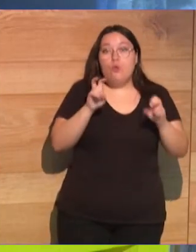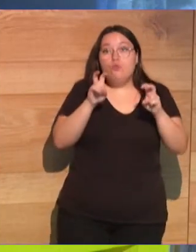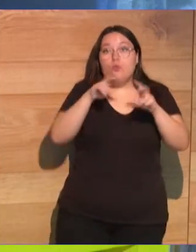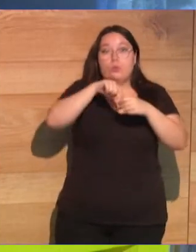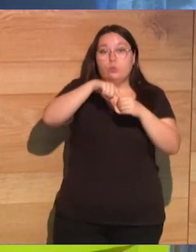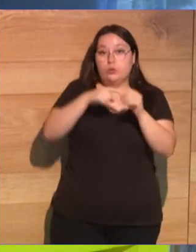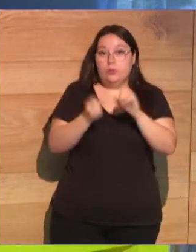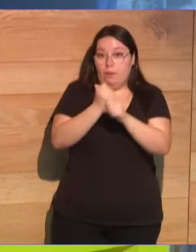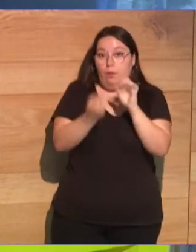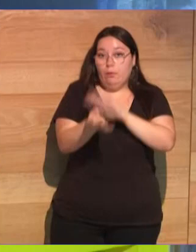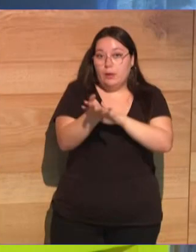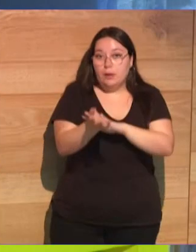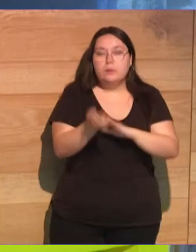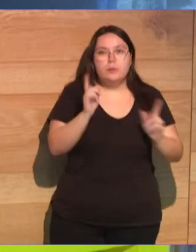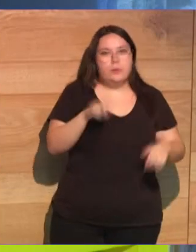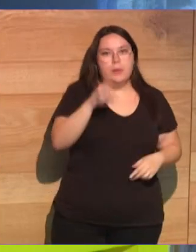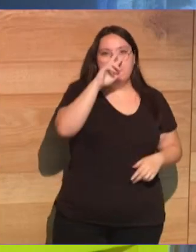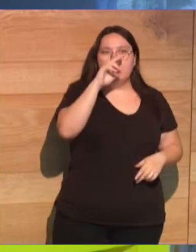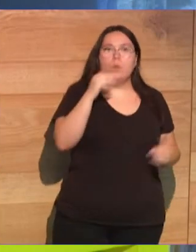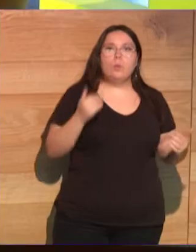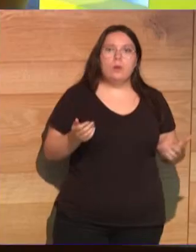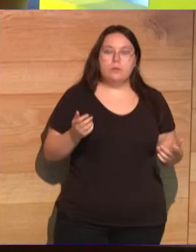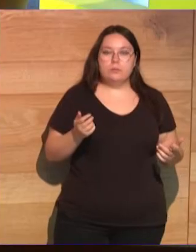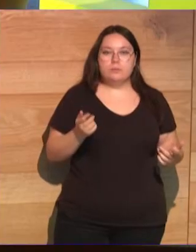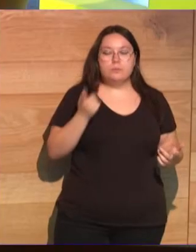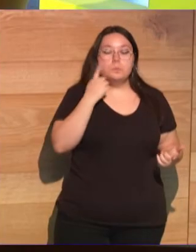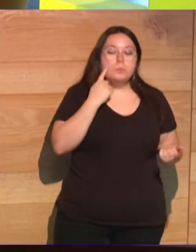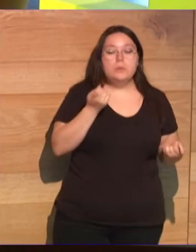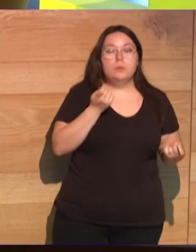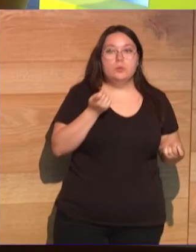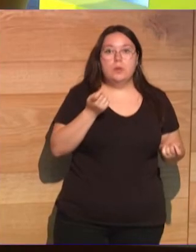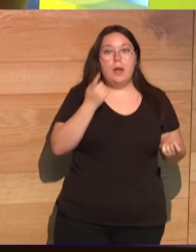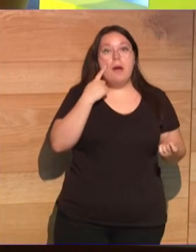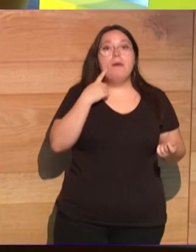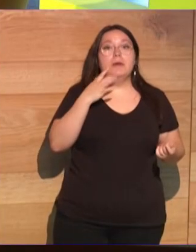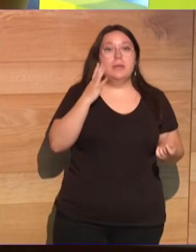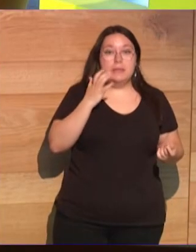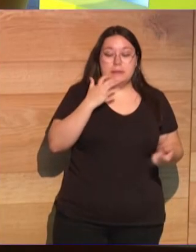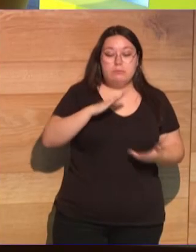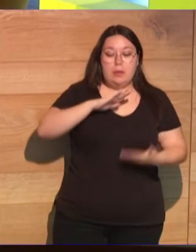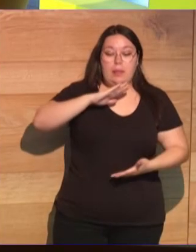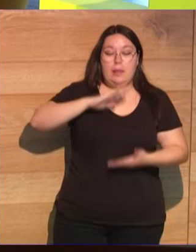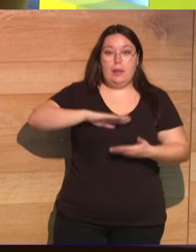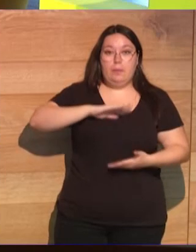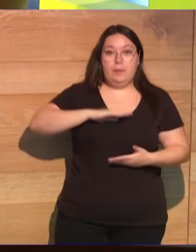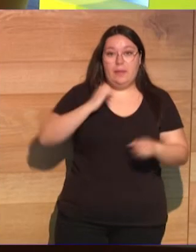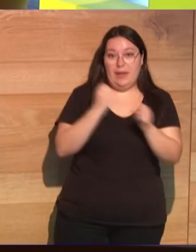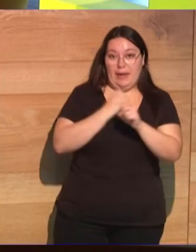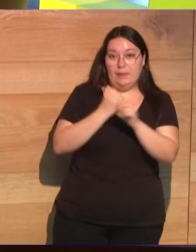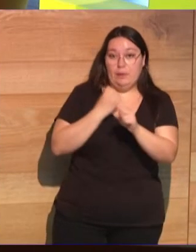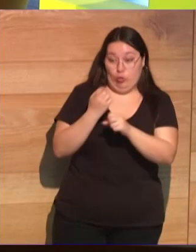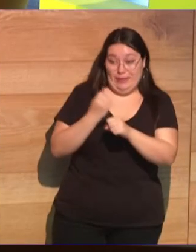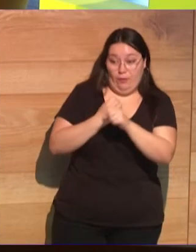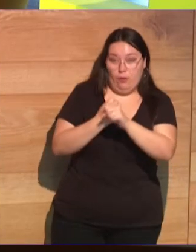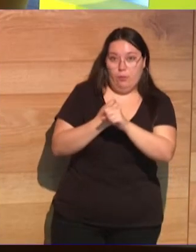trabajo, y únicamente a mí mi preocupación está en vigilemos que al final no perdamos esa capacidad de rendimiento, ¿no?, del